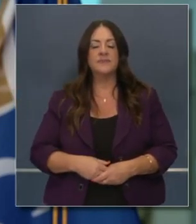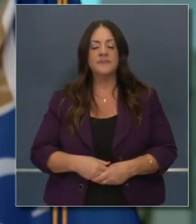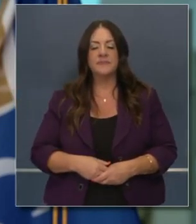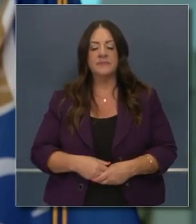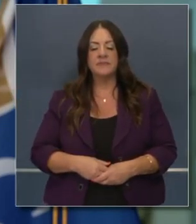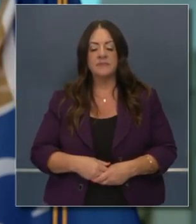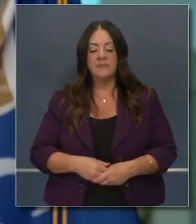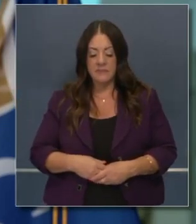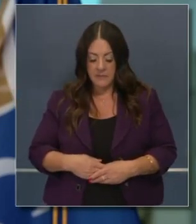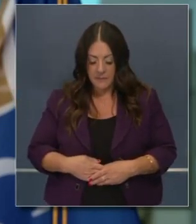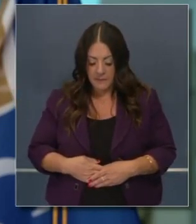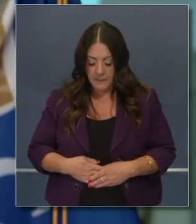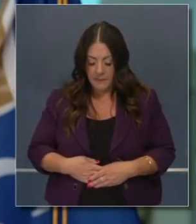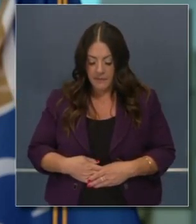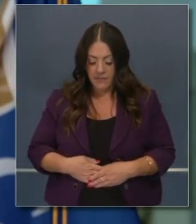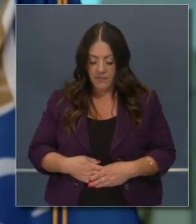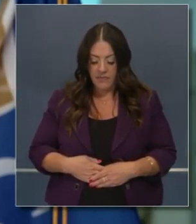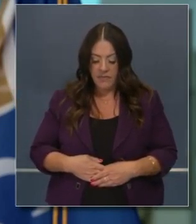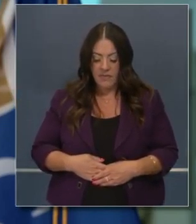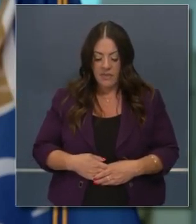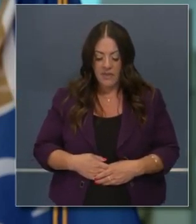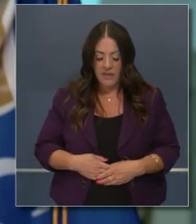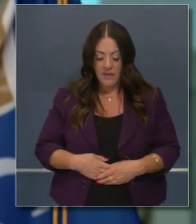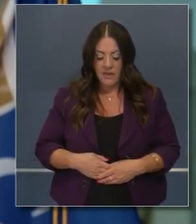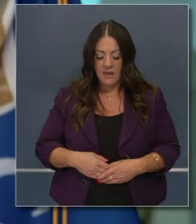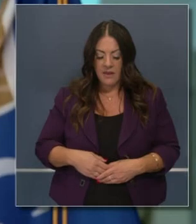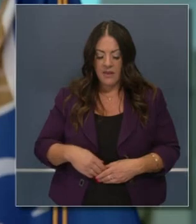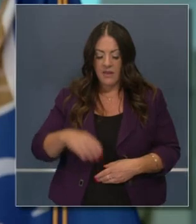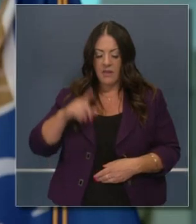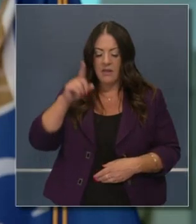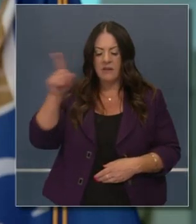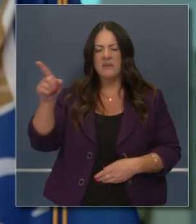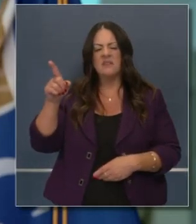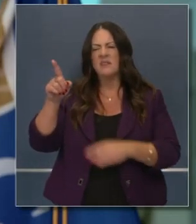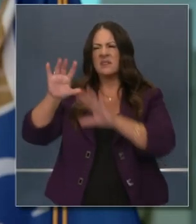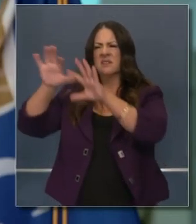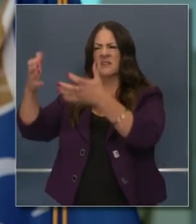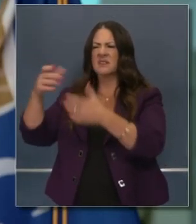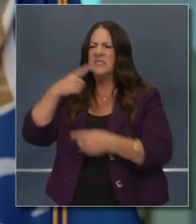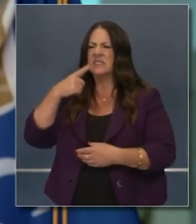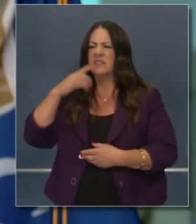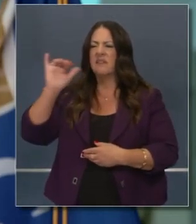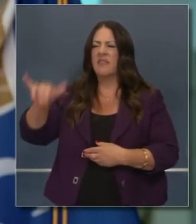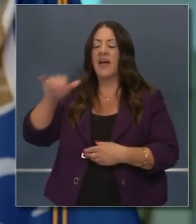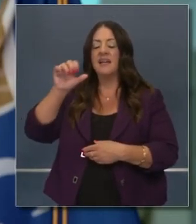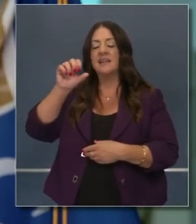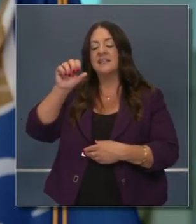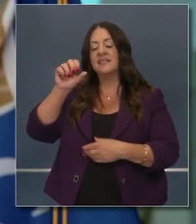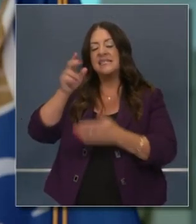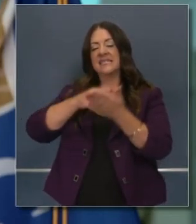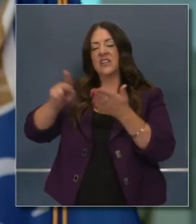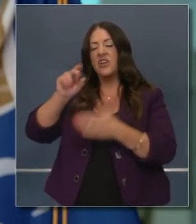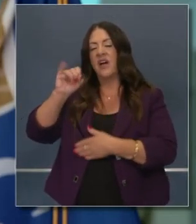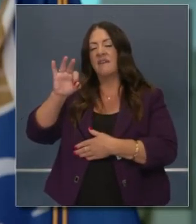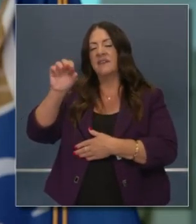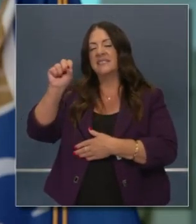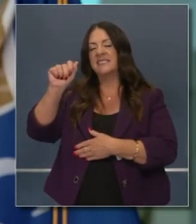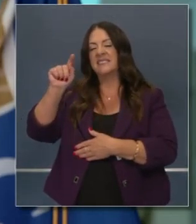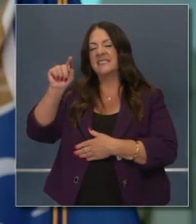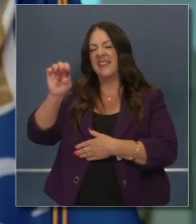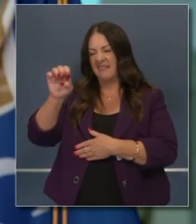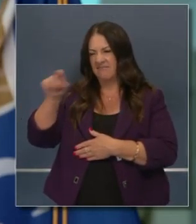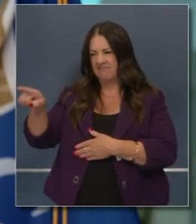¿Qué tal, gobernador? La oficina del secretario de Estado está gastando